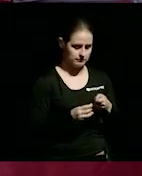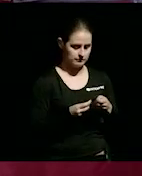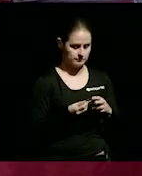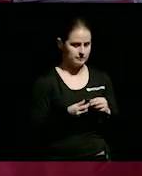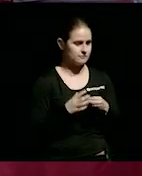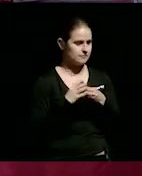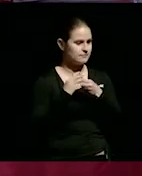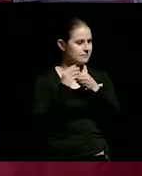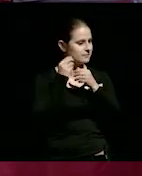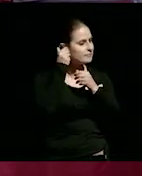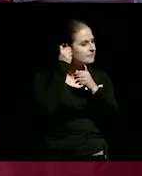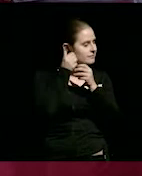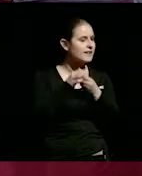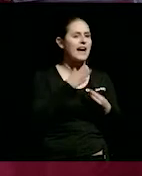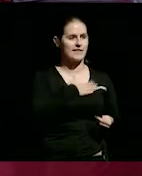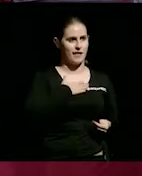Encantado.